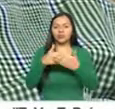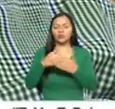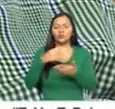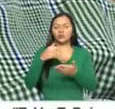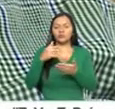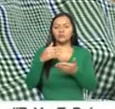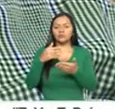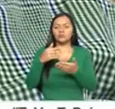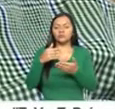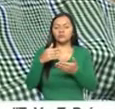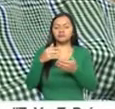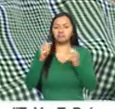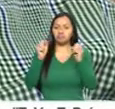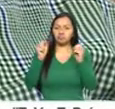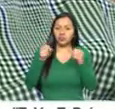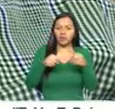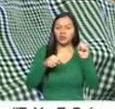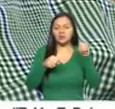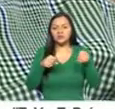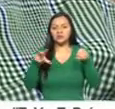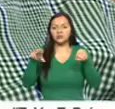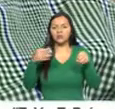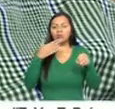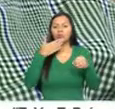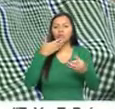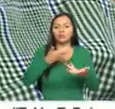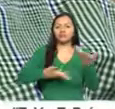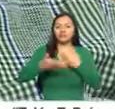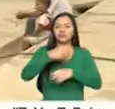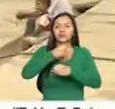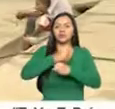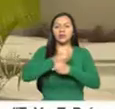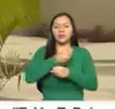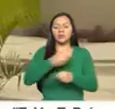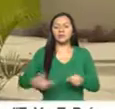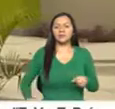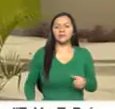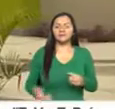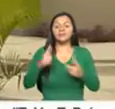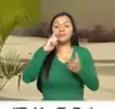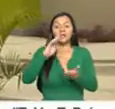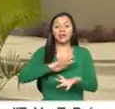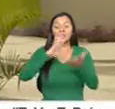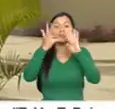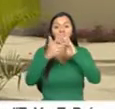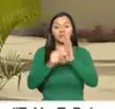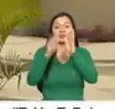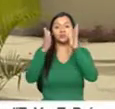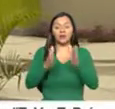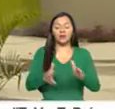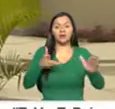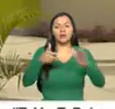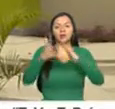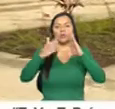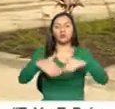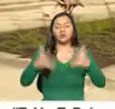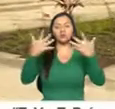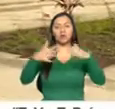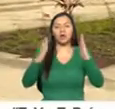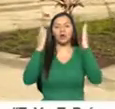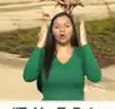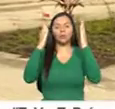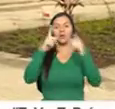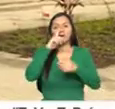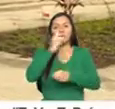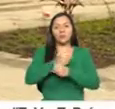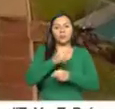desmentido a todos los que han cuestionado la labor del presidente Correa. La Revolución Ciudadana ha inaugurado una obra emblemática cada